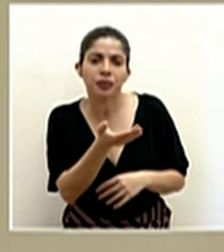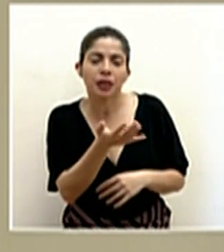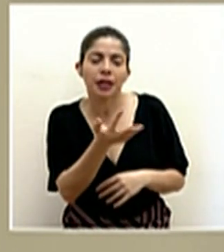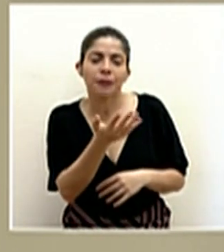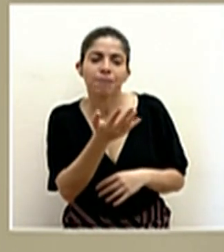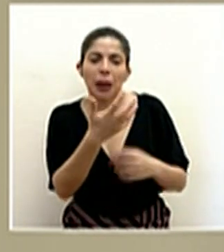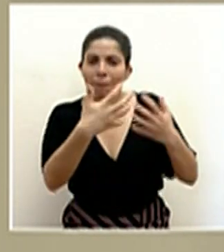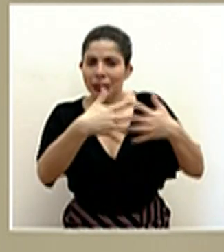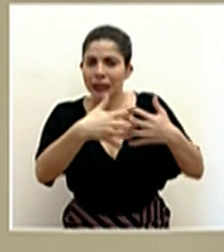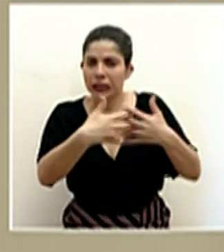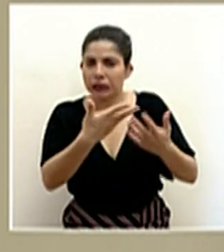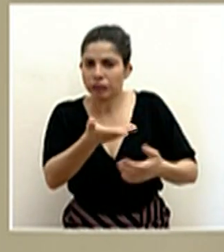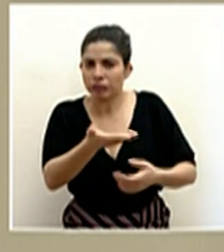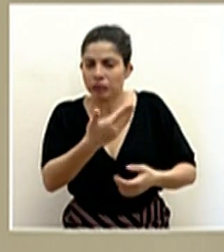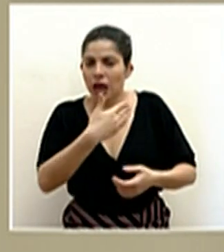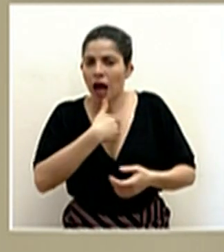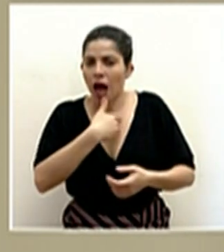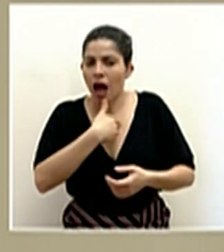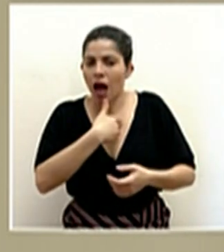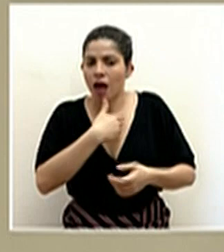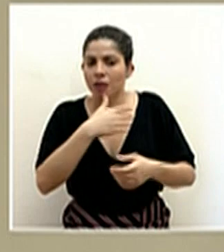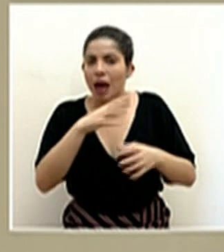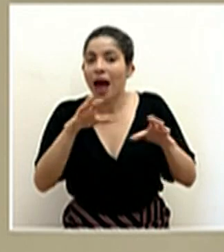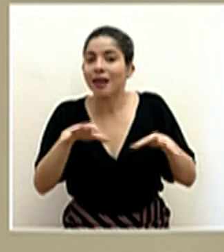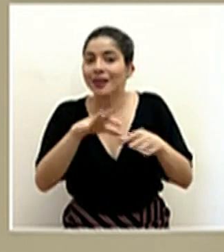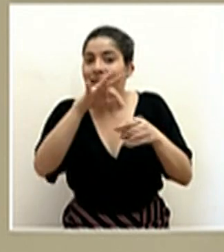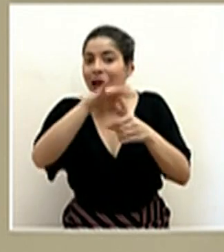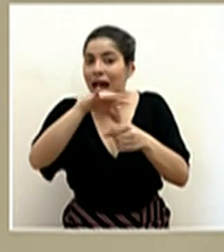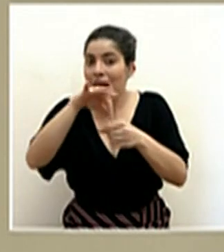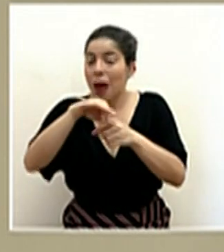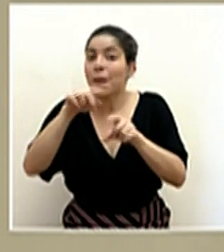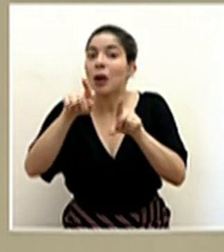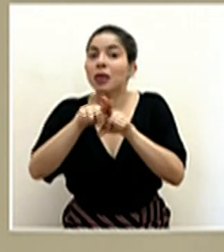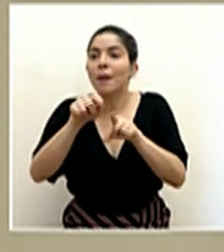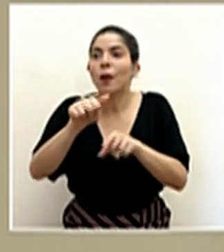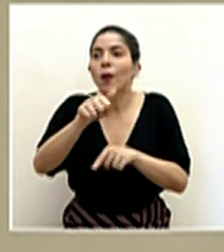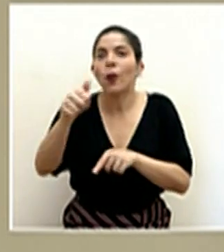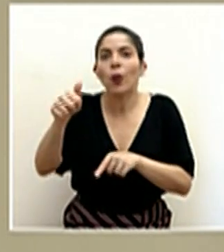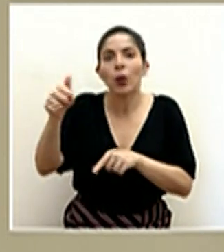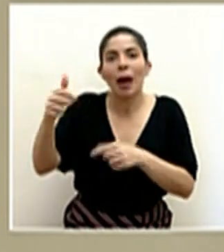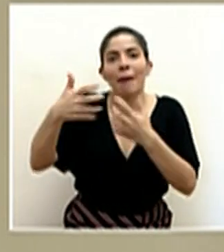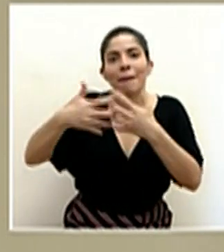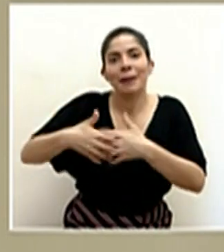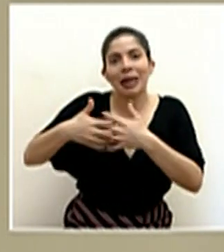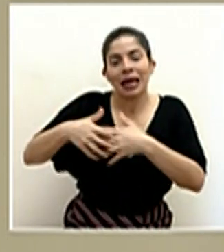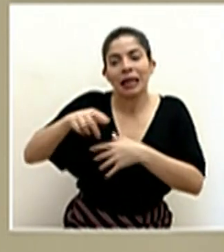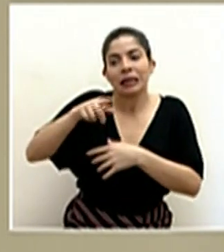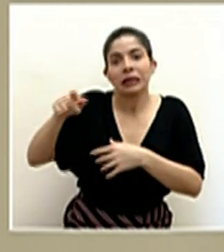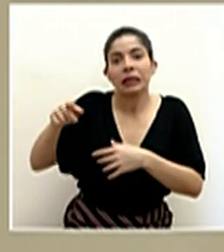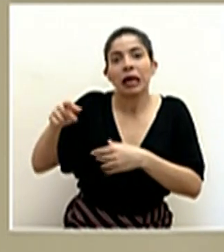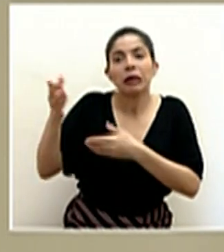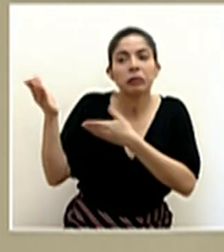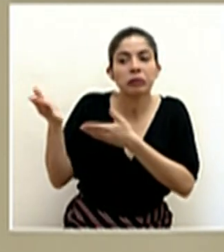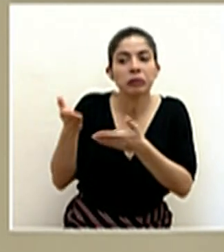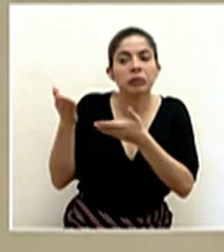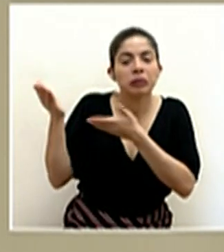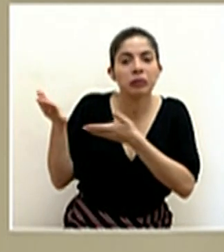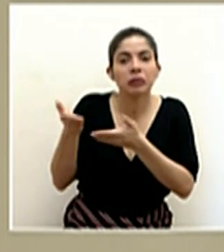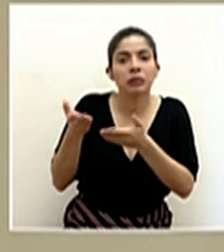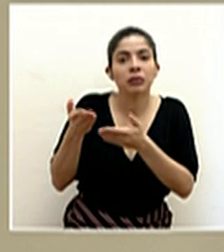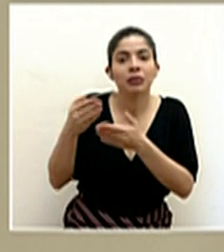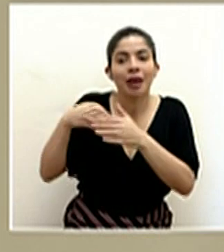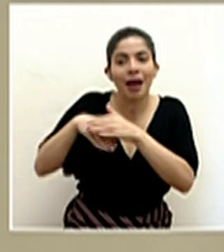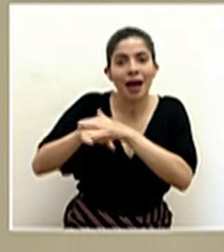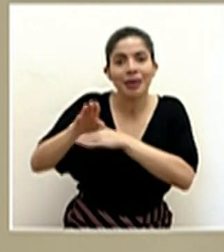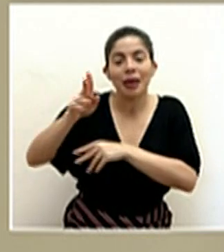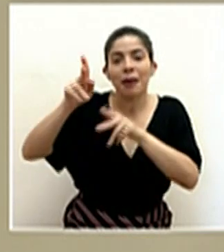las empresas que tienen sobre todo actividad agrícola, pero también otras que pueden eventualmente estar facilitando que existan o que